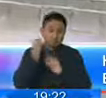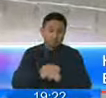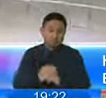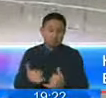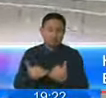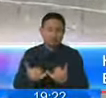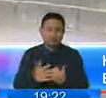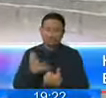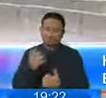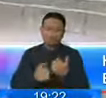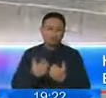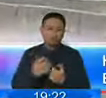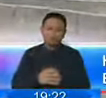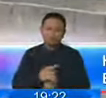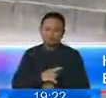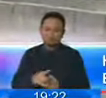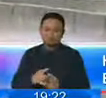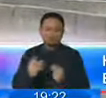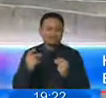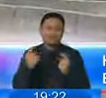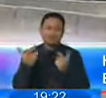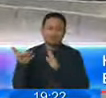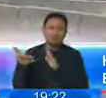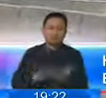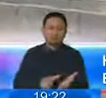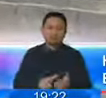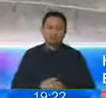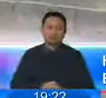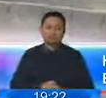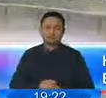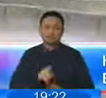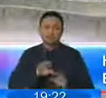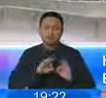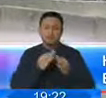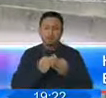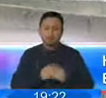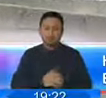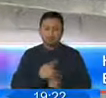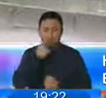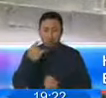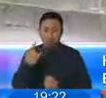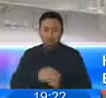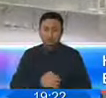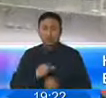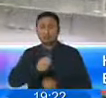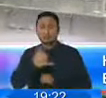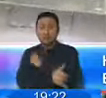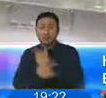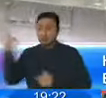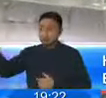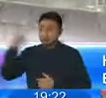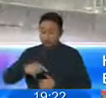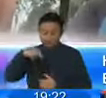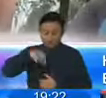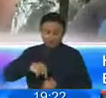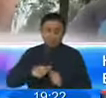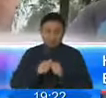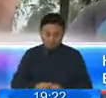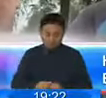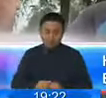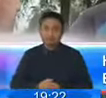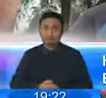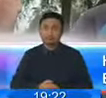la desgracia abrazó en un abrir y cerrar de ojos a la familia de Pepe, un hombre que regresó del extranjero para quedarse en su país. En